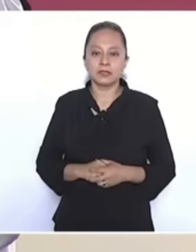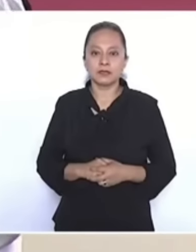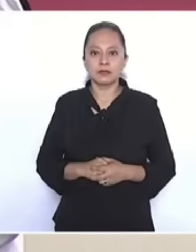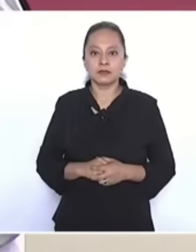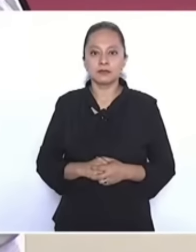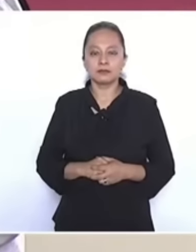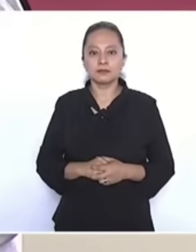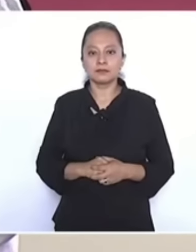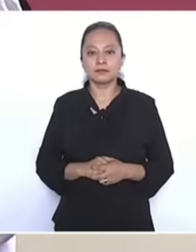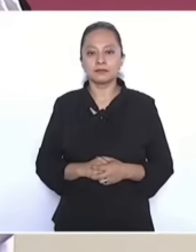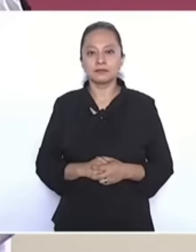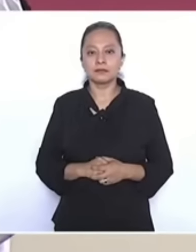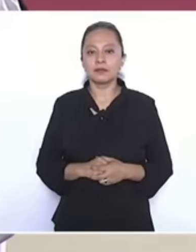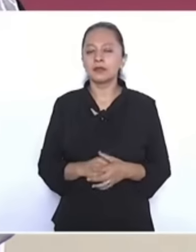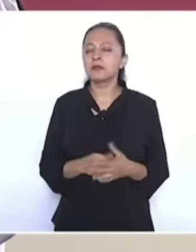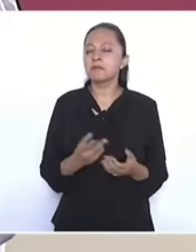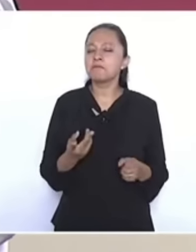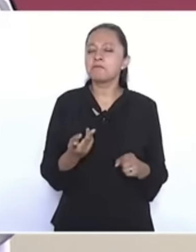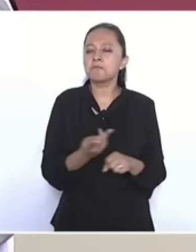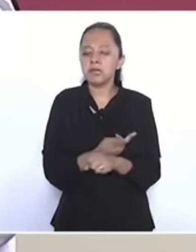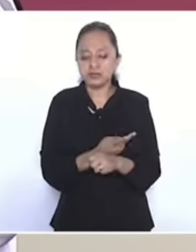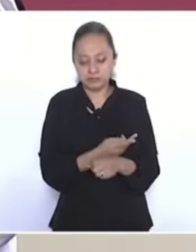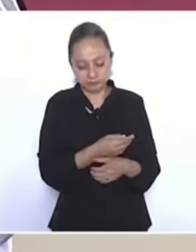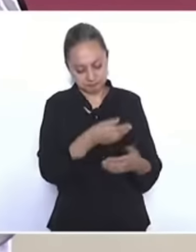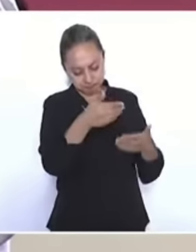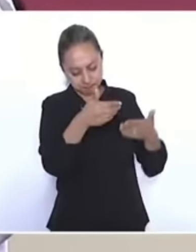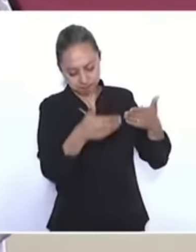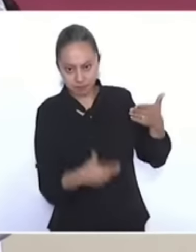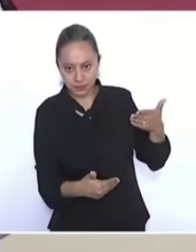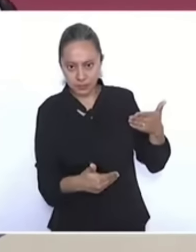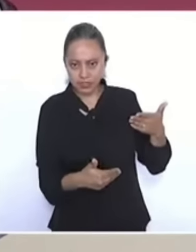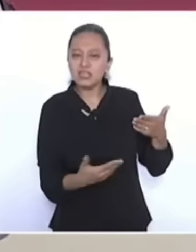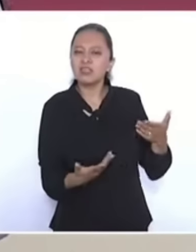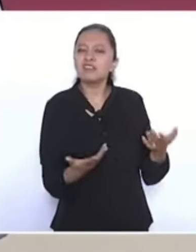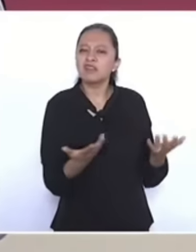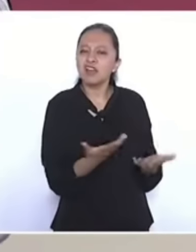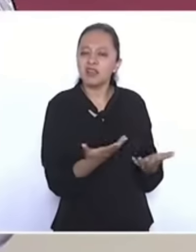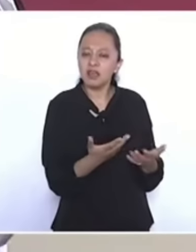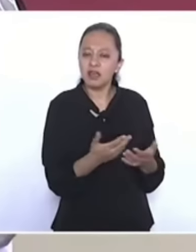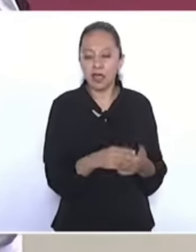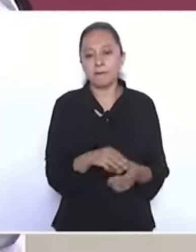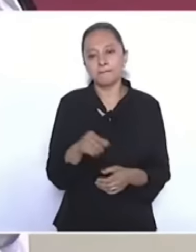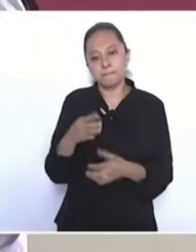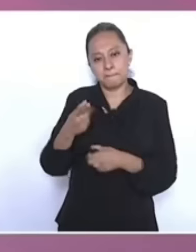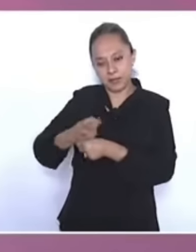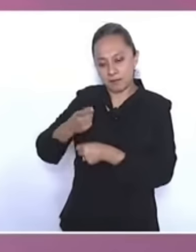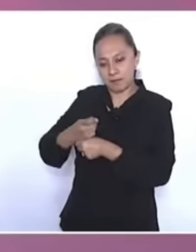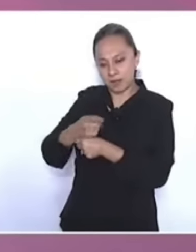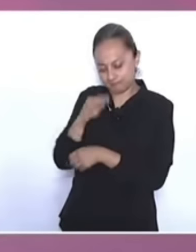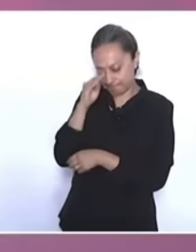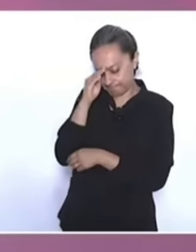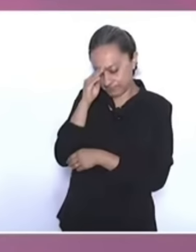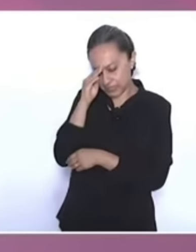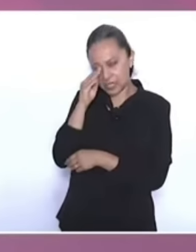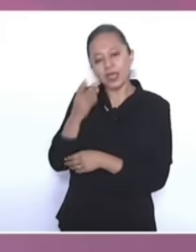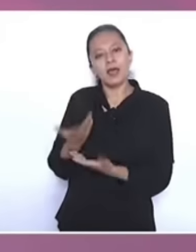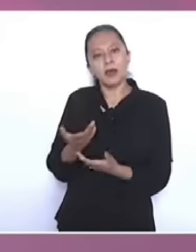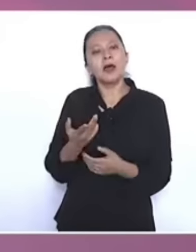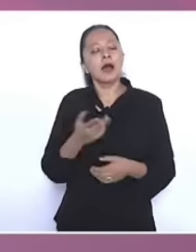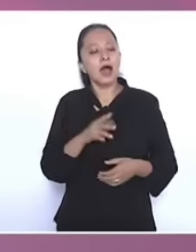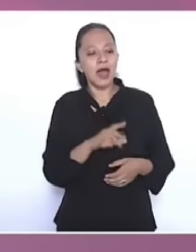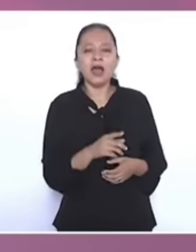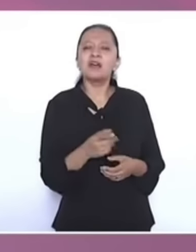la profundidad de lo que aquí se ha hecho, quiero hacer la siguiente reflexión. ¿Quiénes eran los adultos